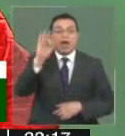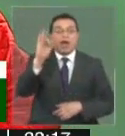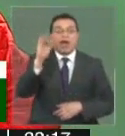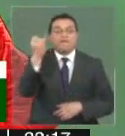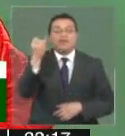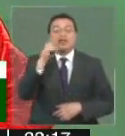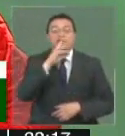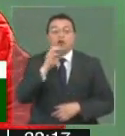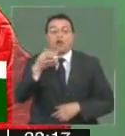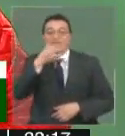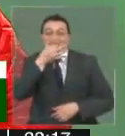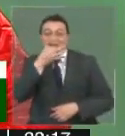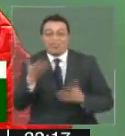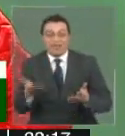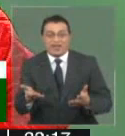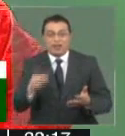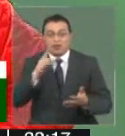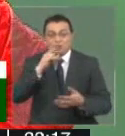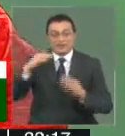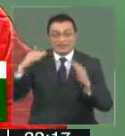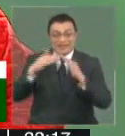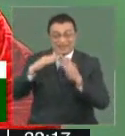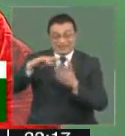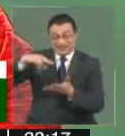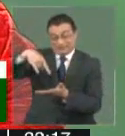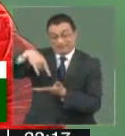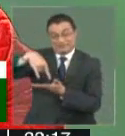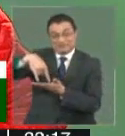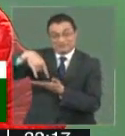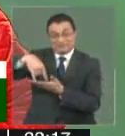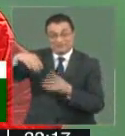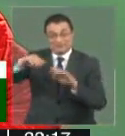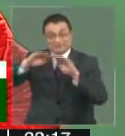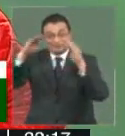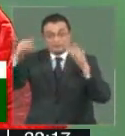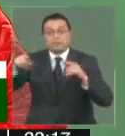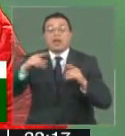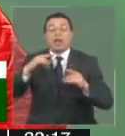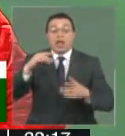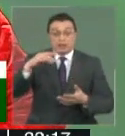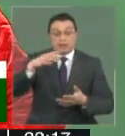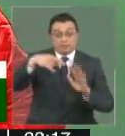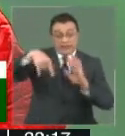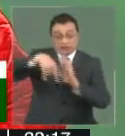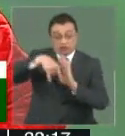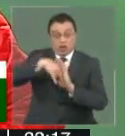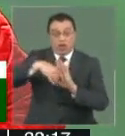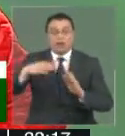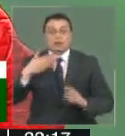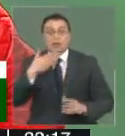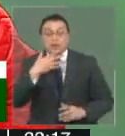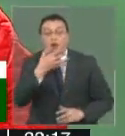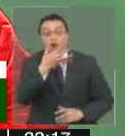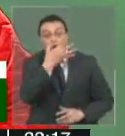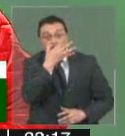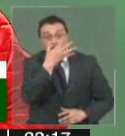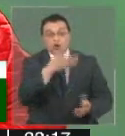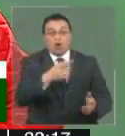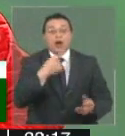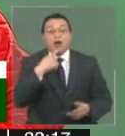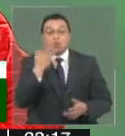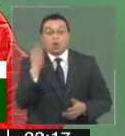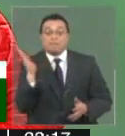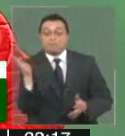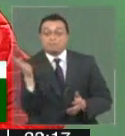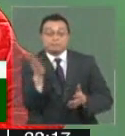perfecto. Palafito verde en Chiloé. También en Osorno hay un restaurante que en este minuto